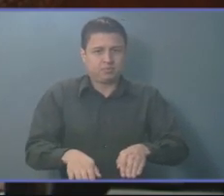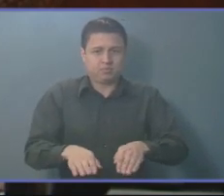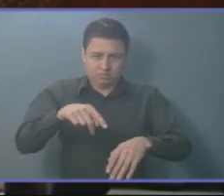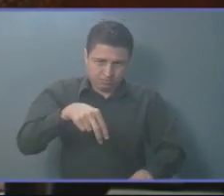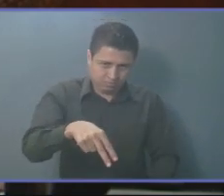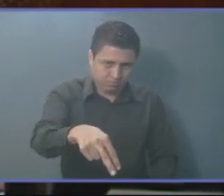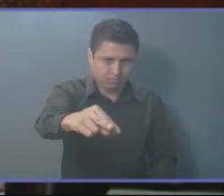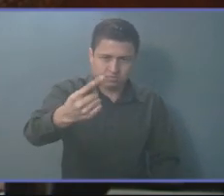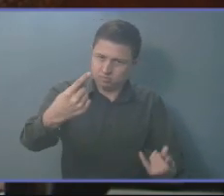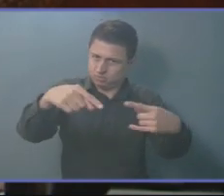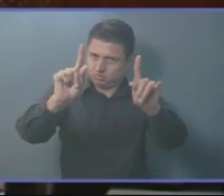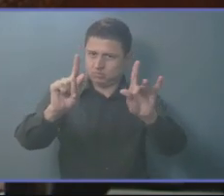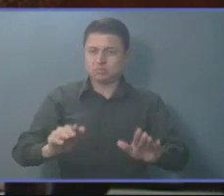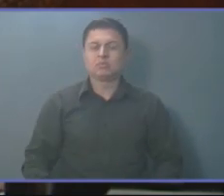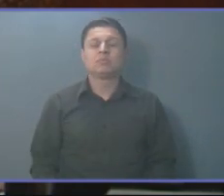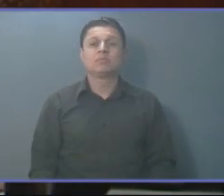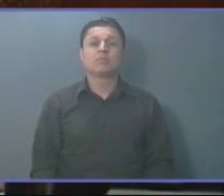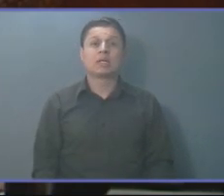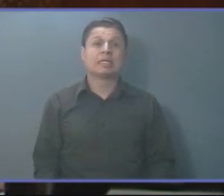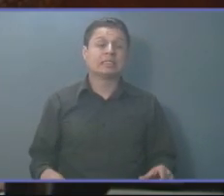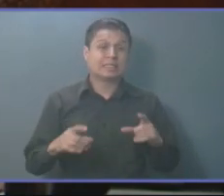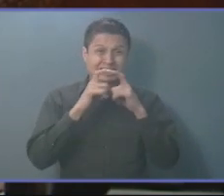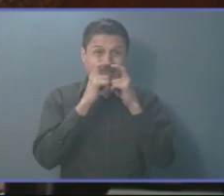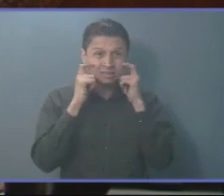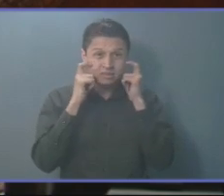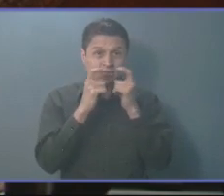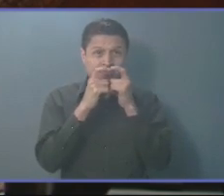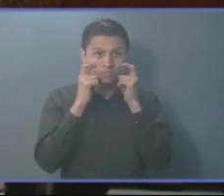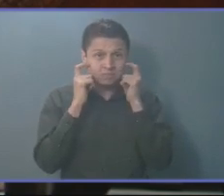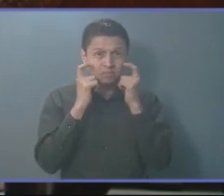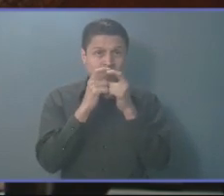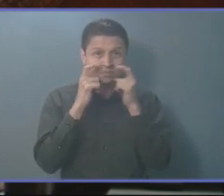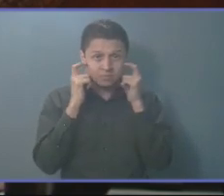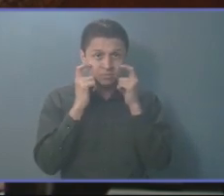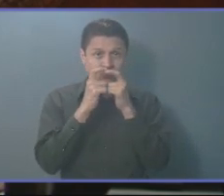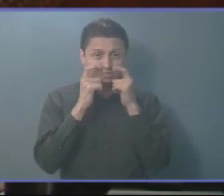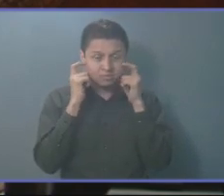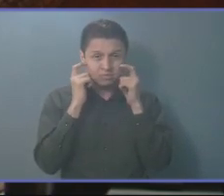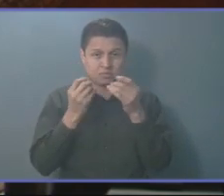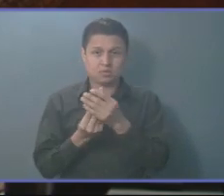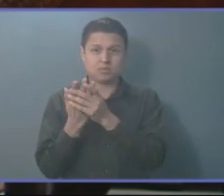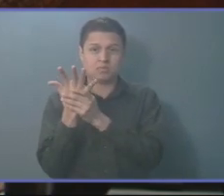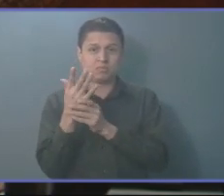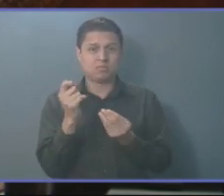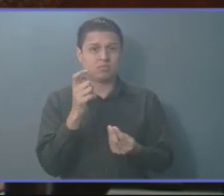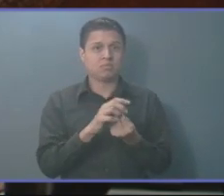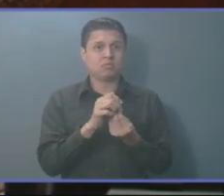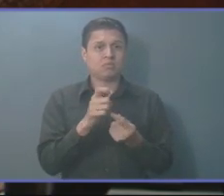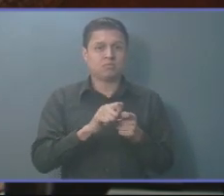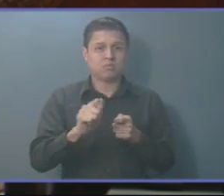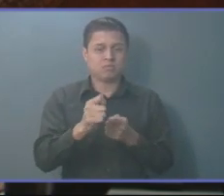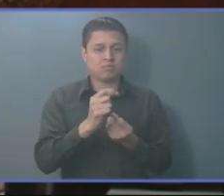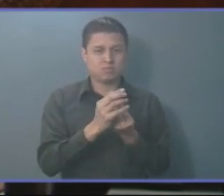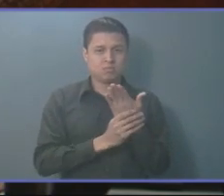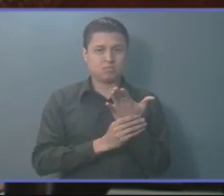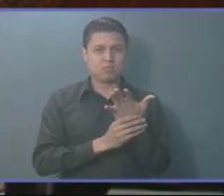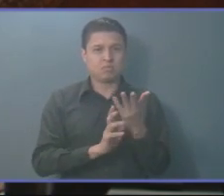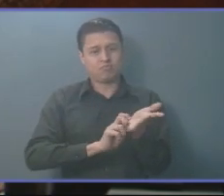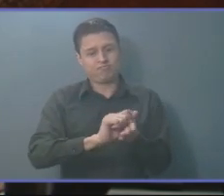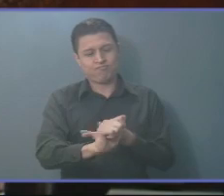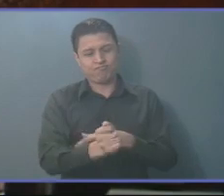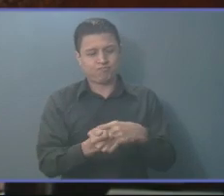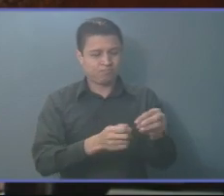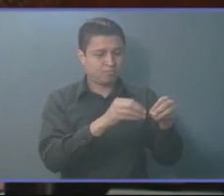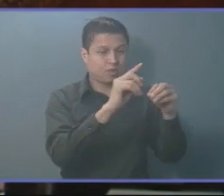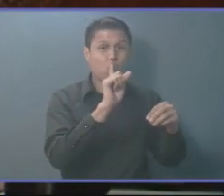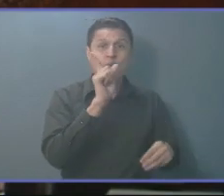rotulado para desechar mascarillas y guantes. Cuarto, romanos. Medidas especiales para el transporte público